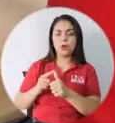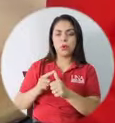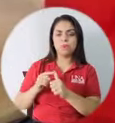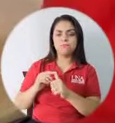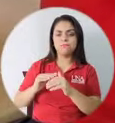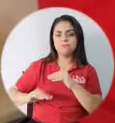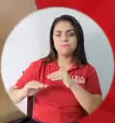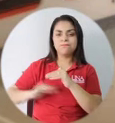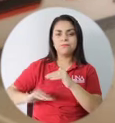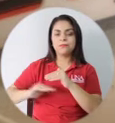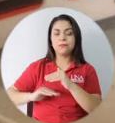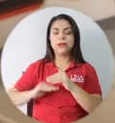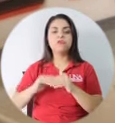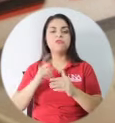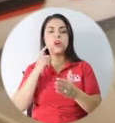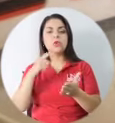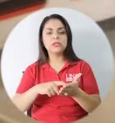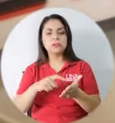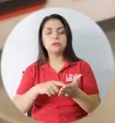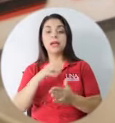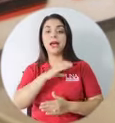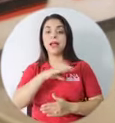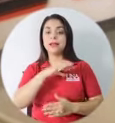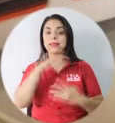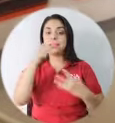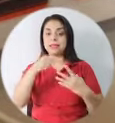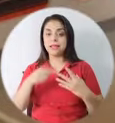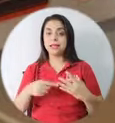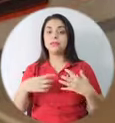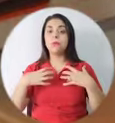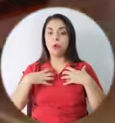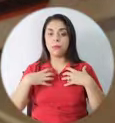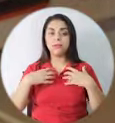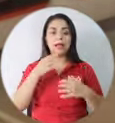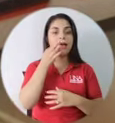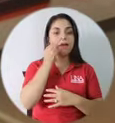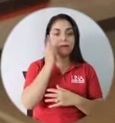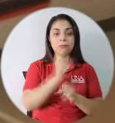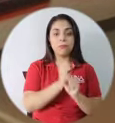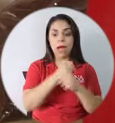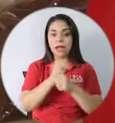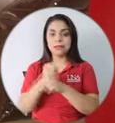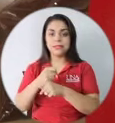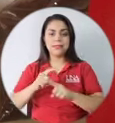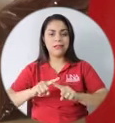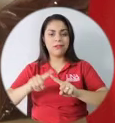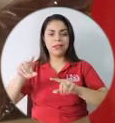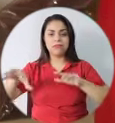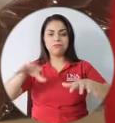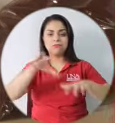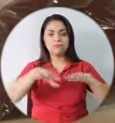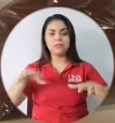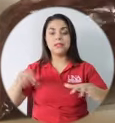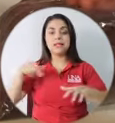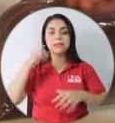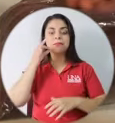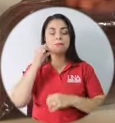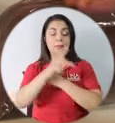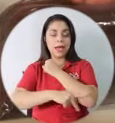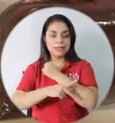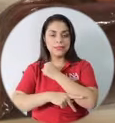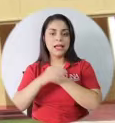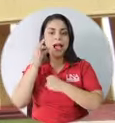Primero empezamos con reconocer las características propias de los cafés que se producen en las diferentes regiones de este país, que